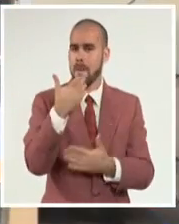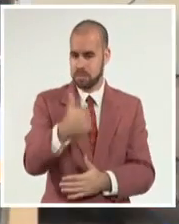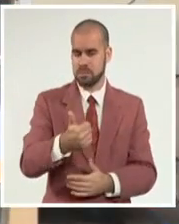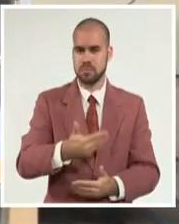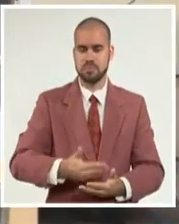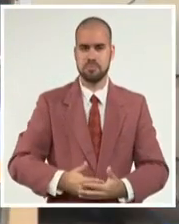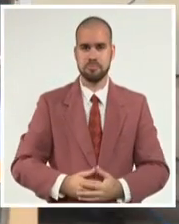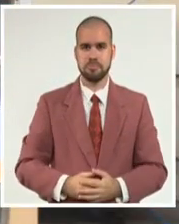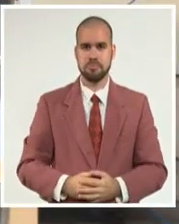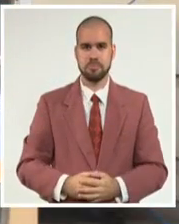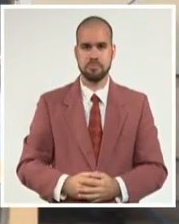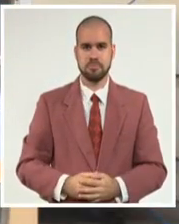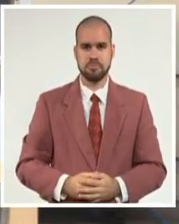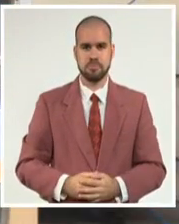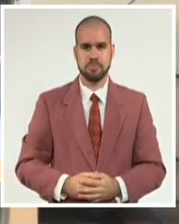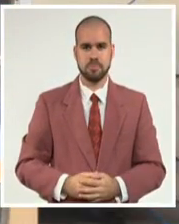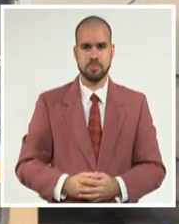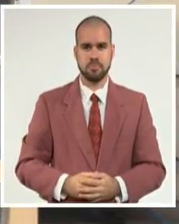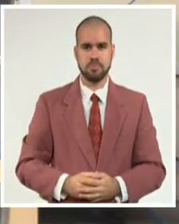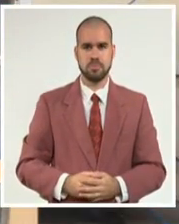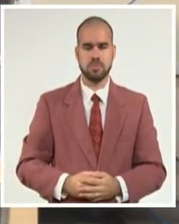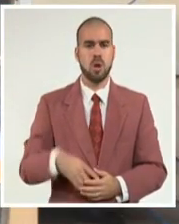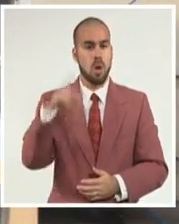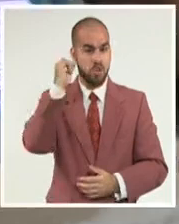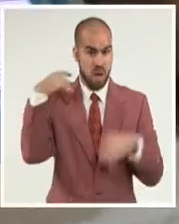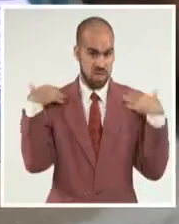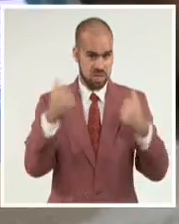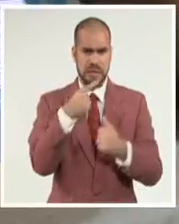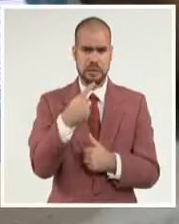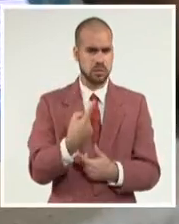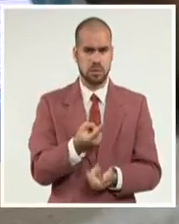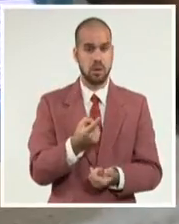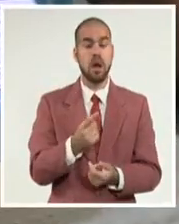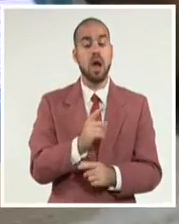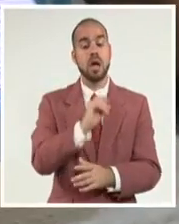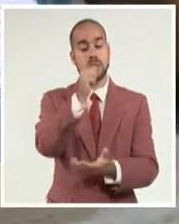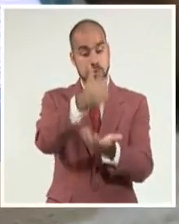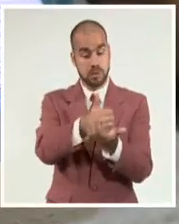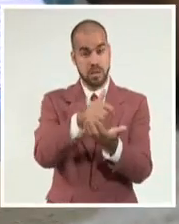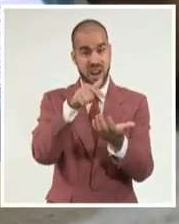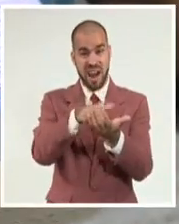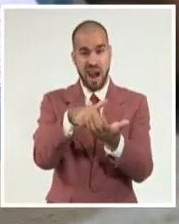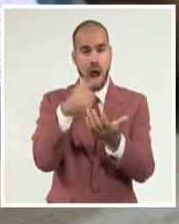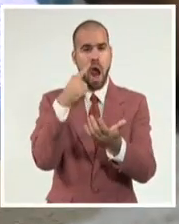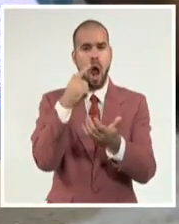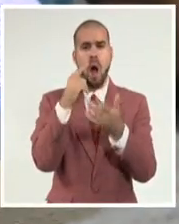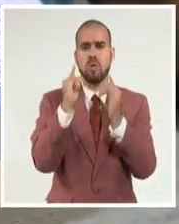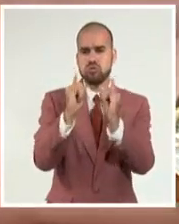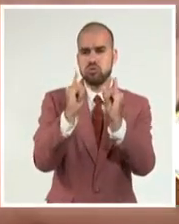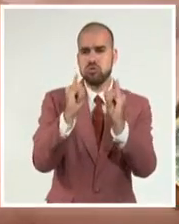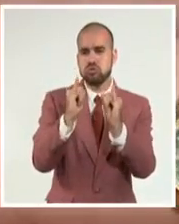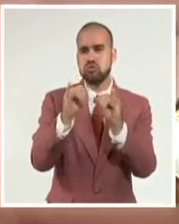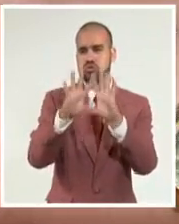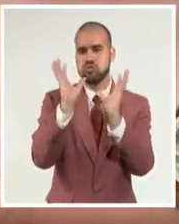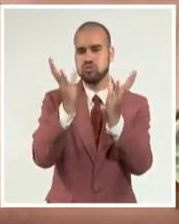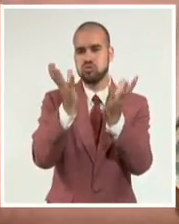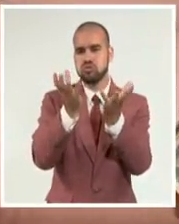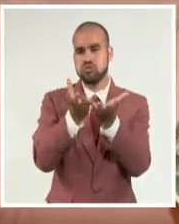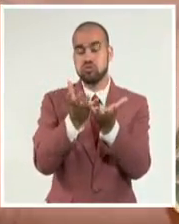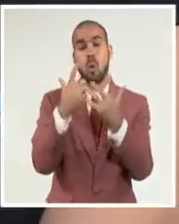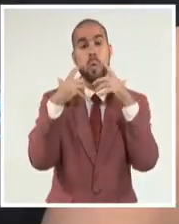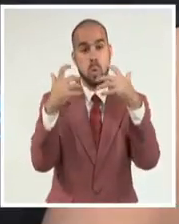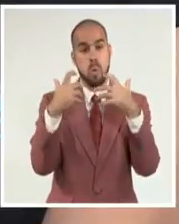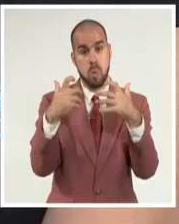mismos. Livia Reyes también señaló que la institución es el soporte informacional y telemático de la prensa